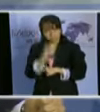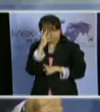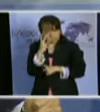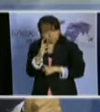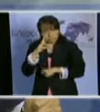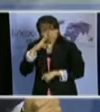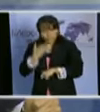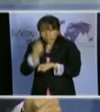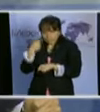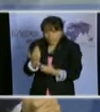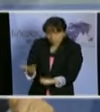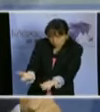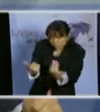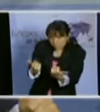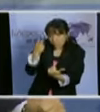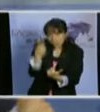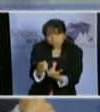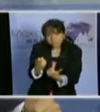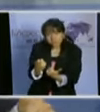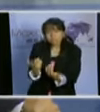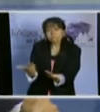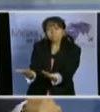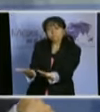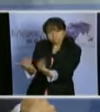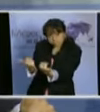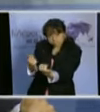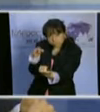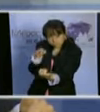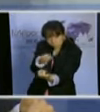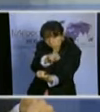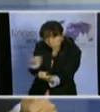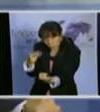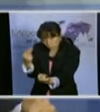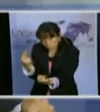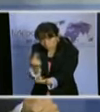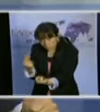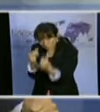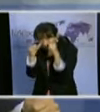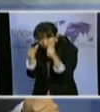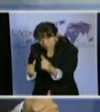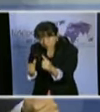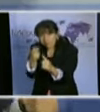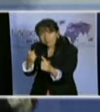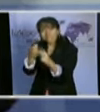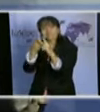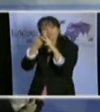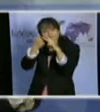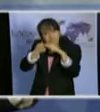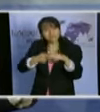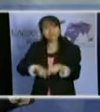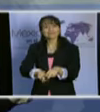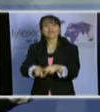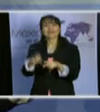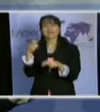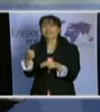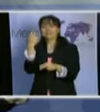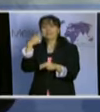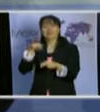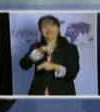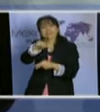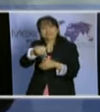partida. Si no empezamos mal, empezamos a ver a la sociedad civil como objeto y empezamos